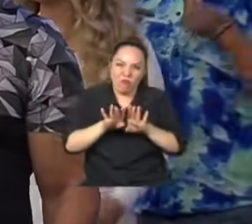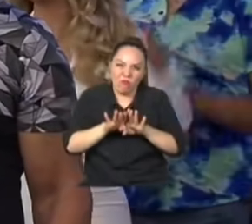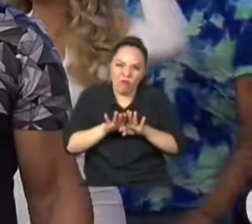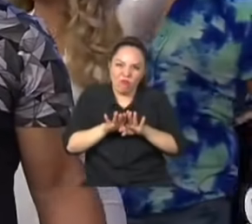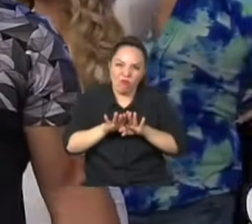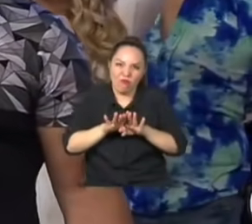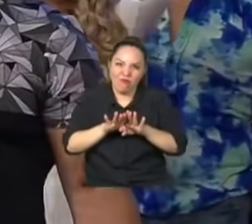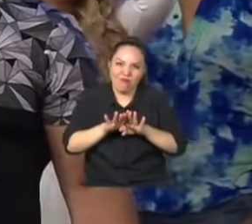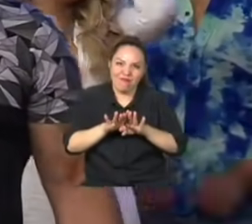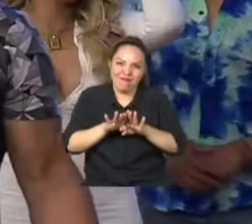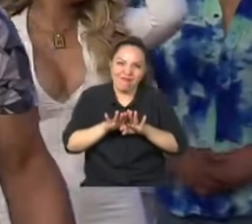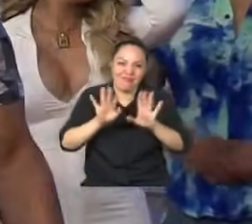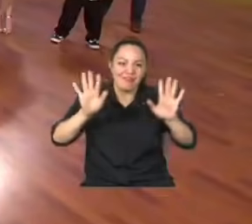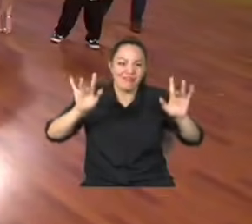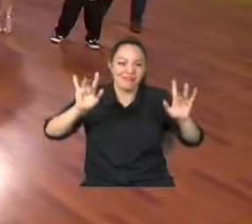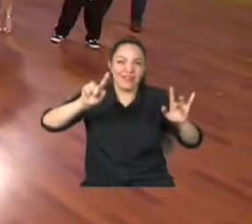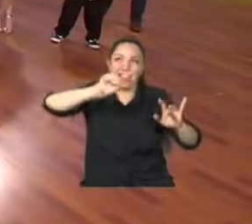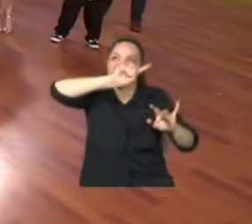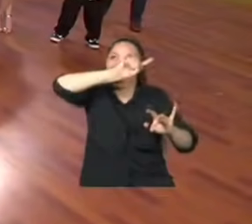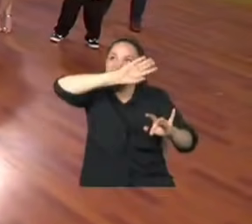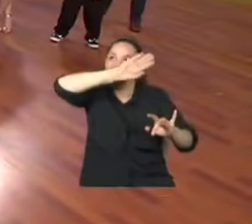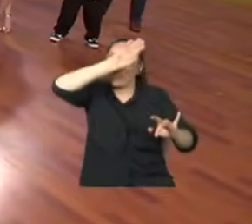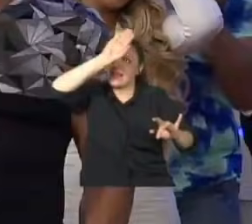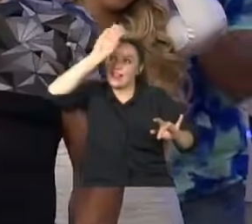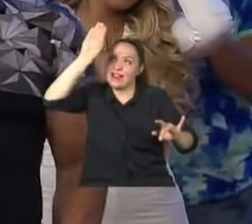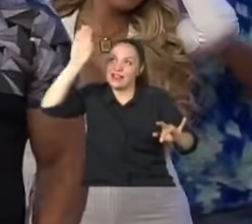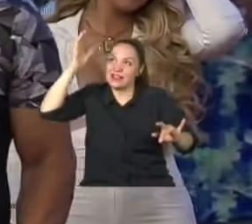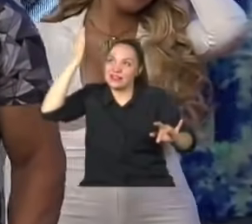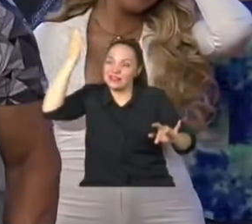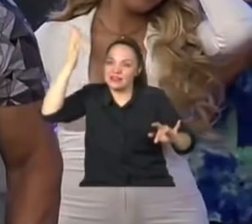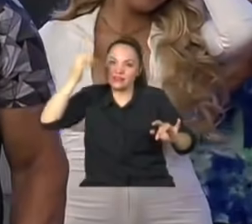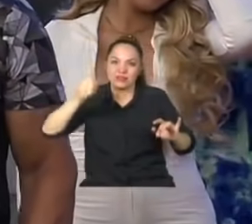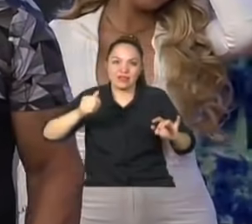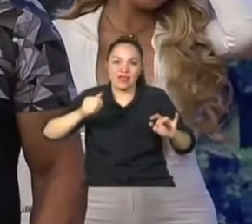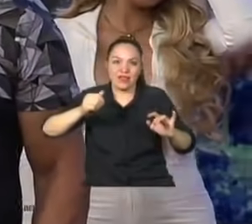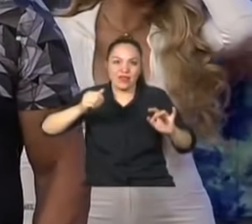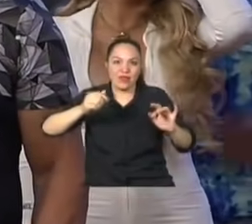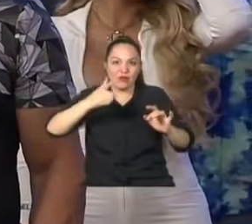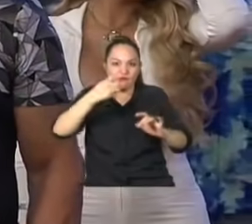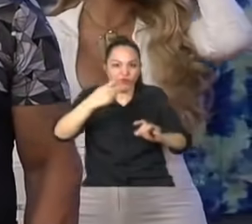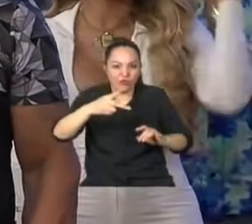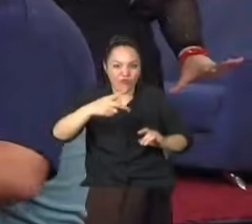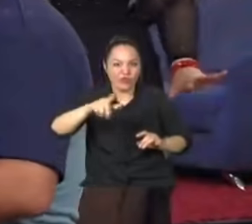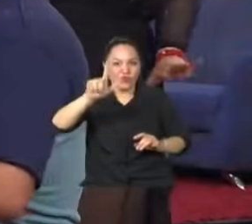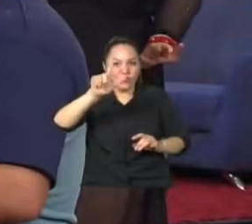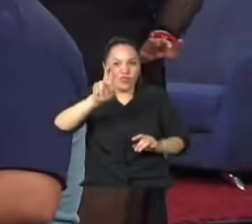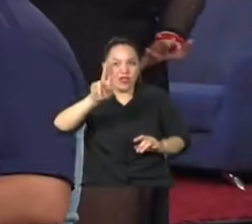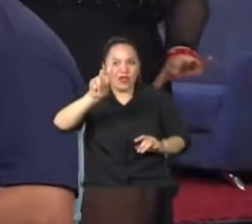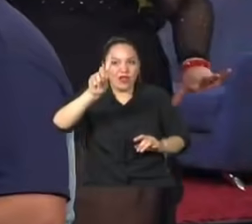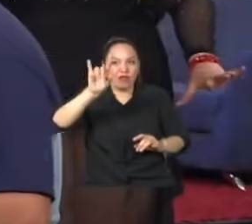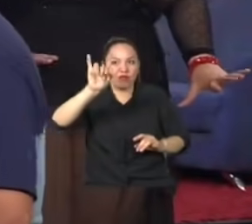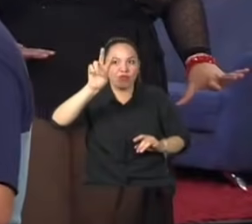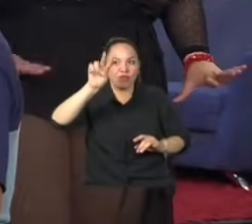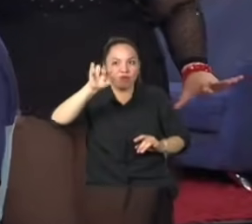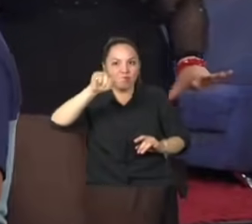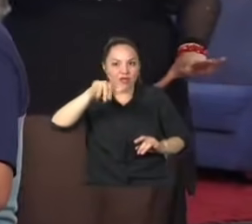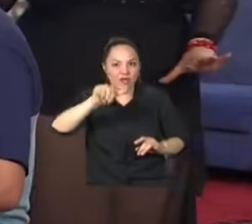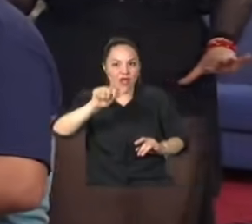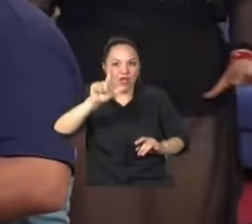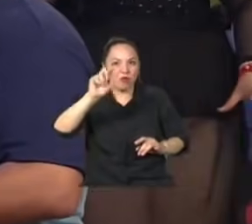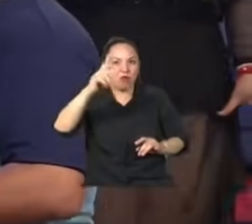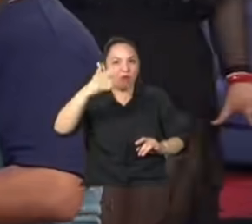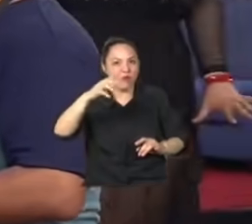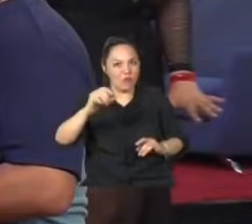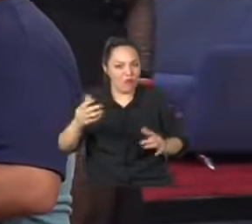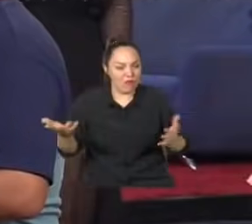Los Ángeles del Cielo, que es tema de Ludivina Lugo. Discúlpeme, yo me dejé. No le vayas a pegar en la frente. No le vayas a